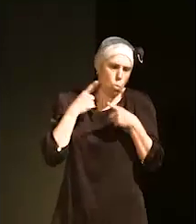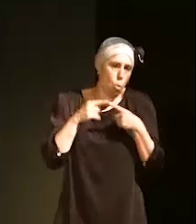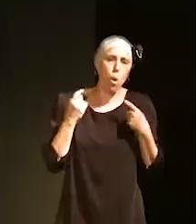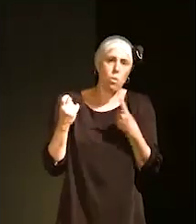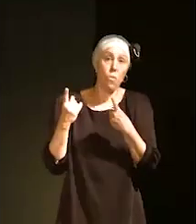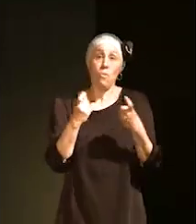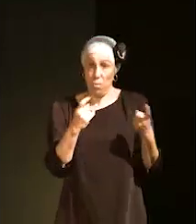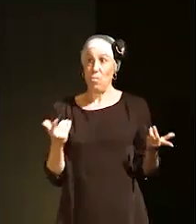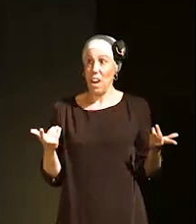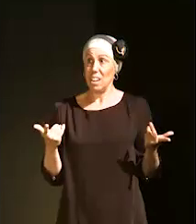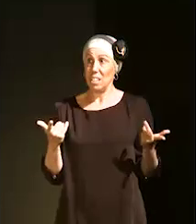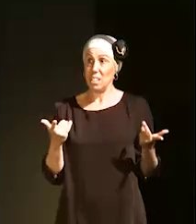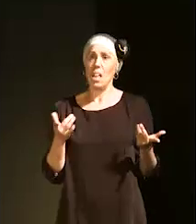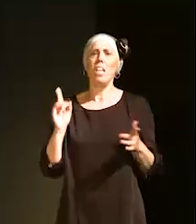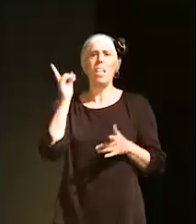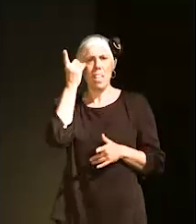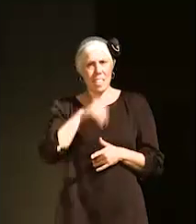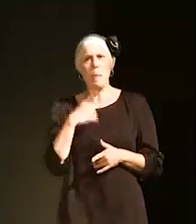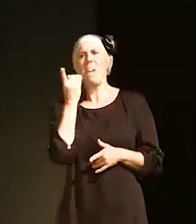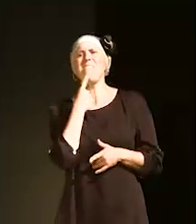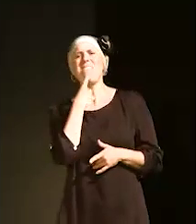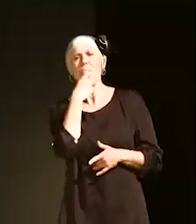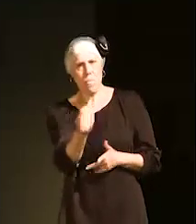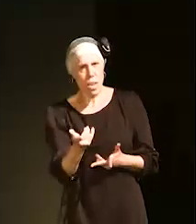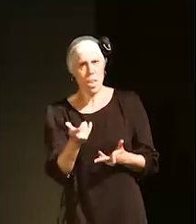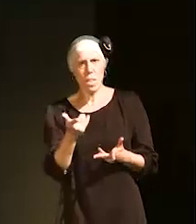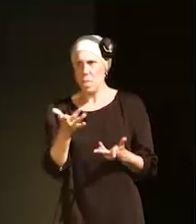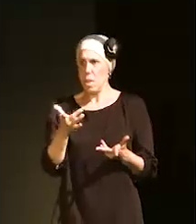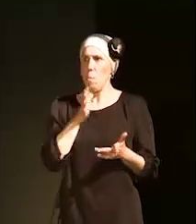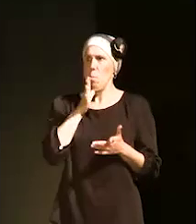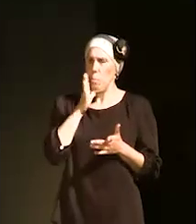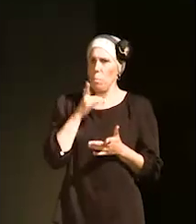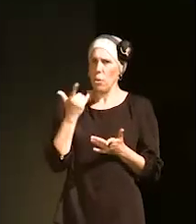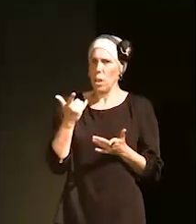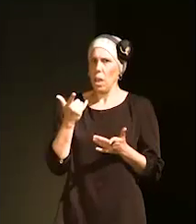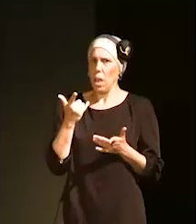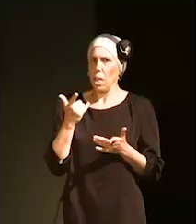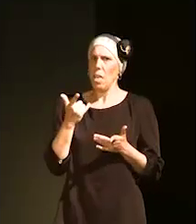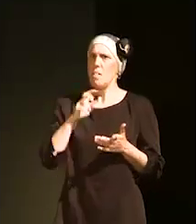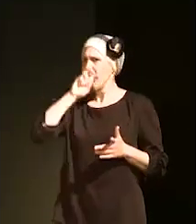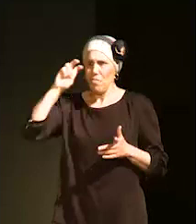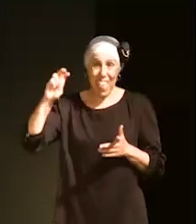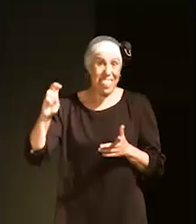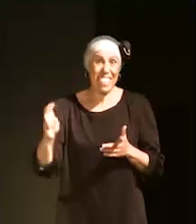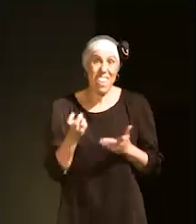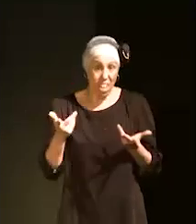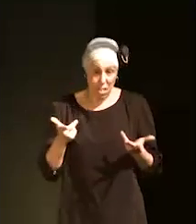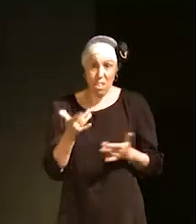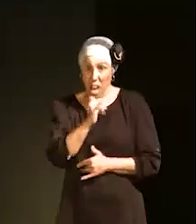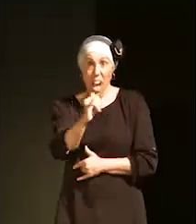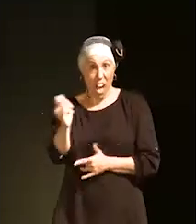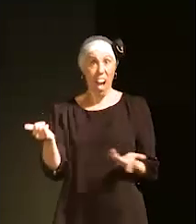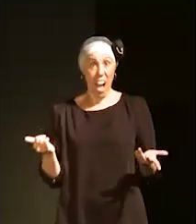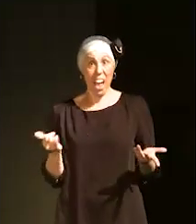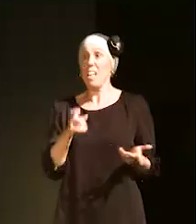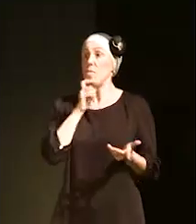y está la dificultad de entender las dificultades porque la diversidad ha costado nos buscan